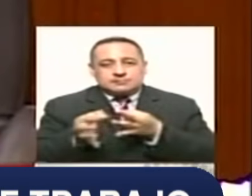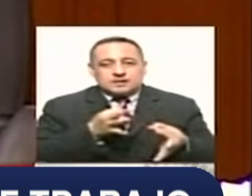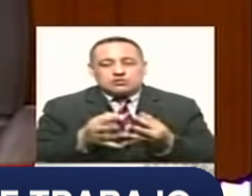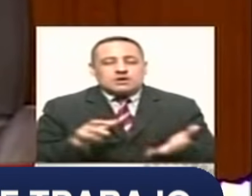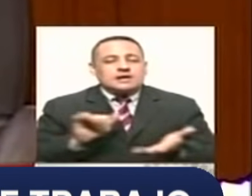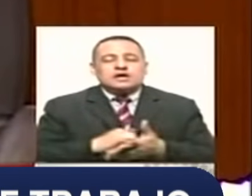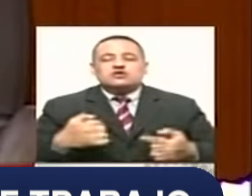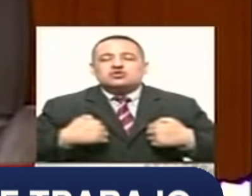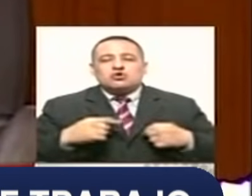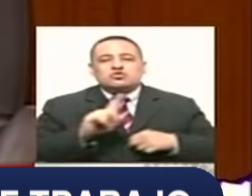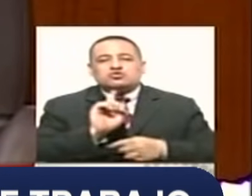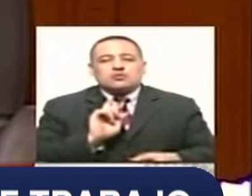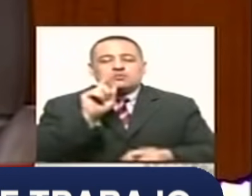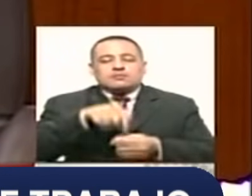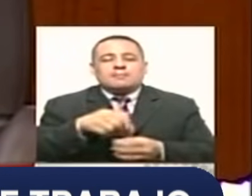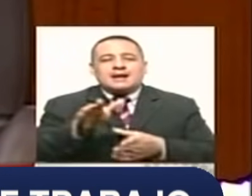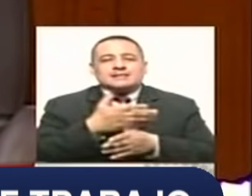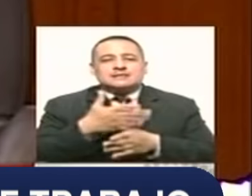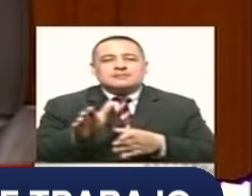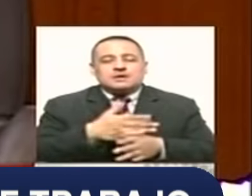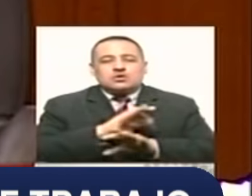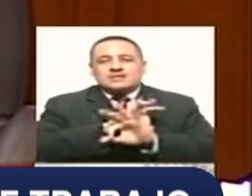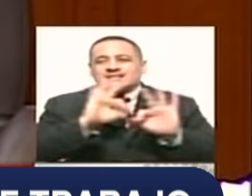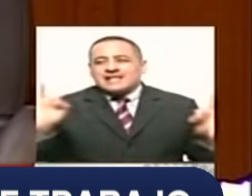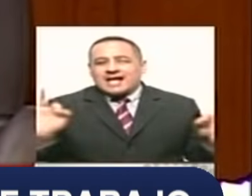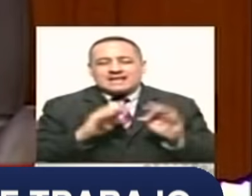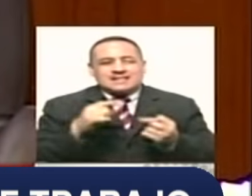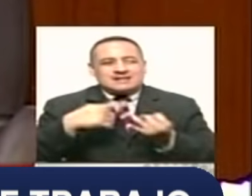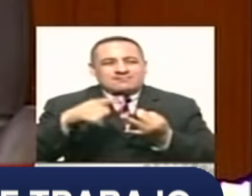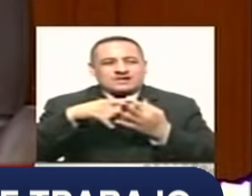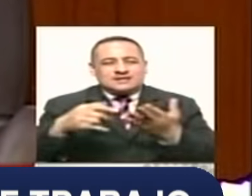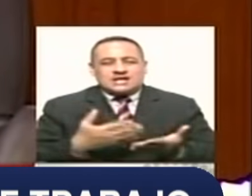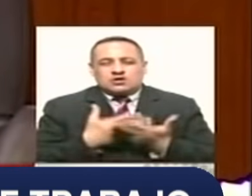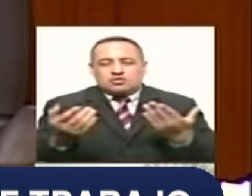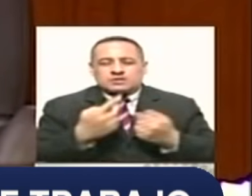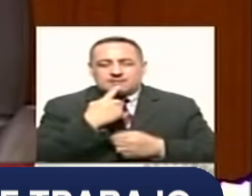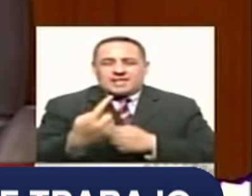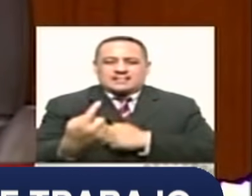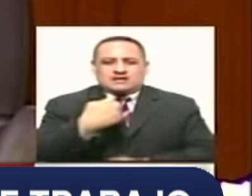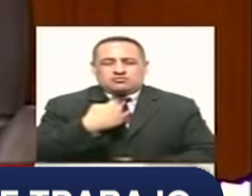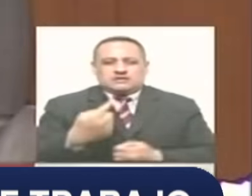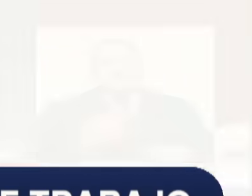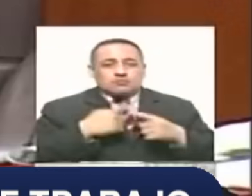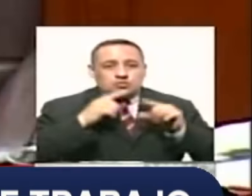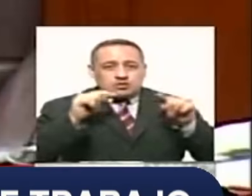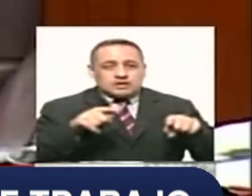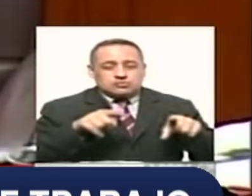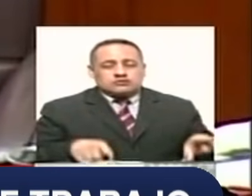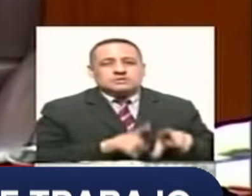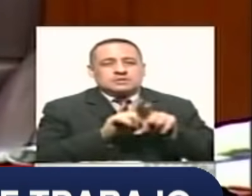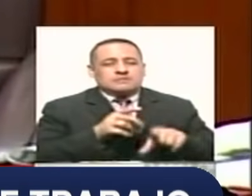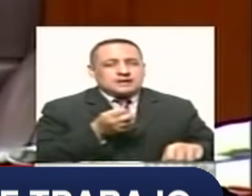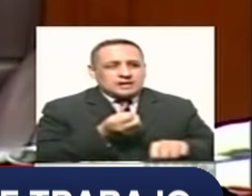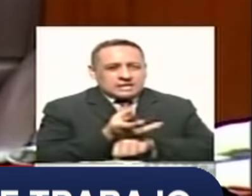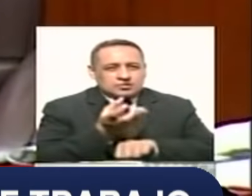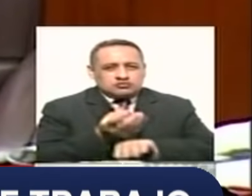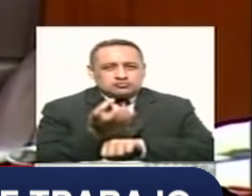que no he participado ni he cometido los hechos que se me atribuyen tendenciosamente.